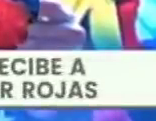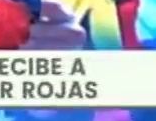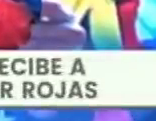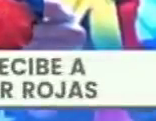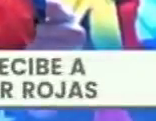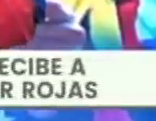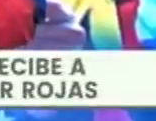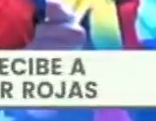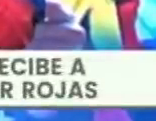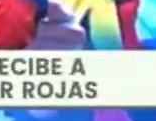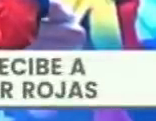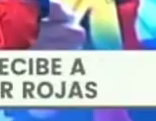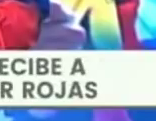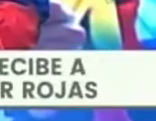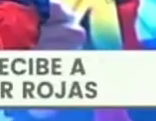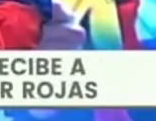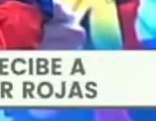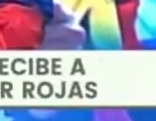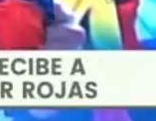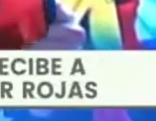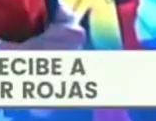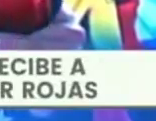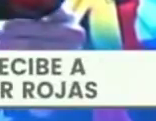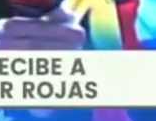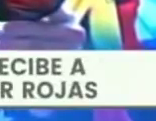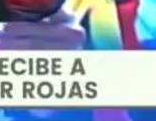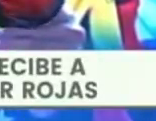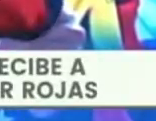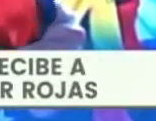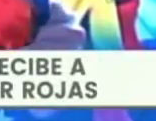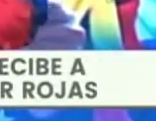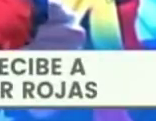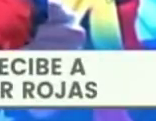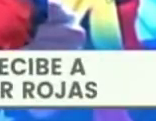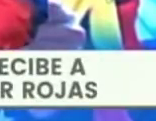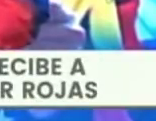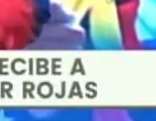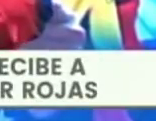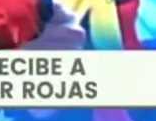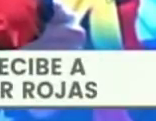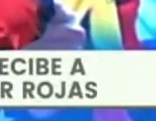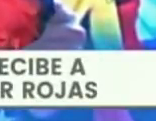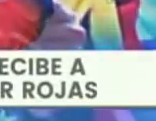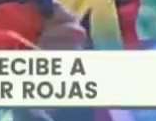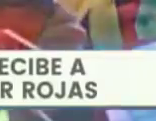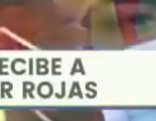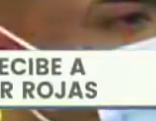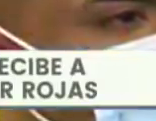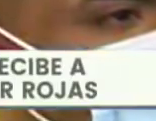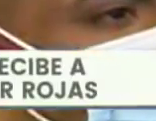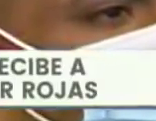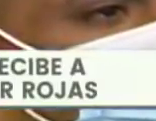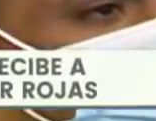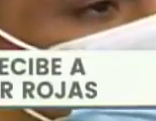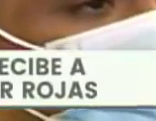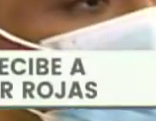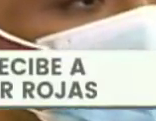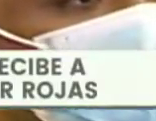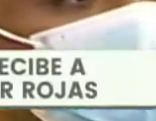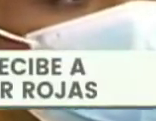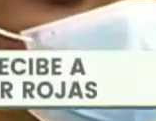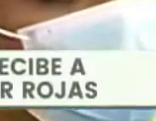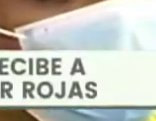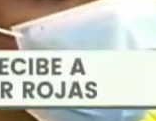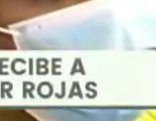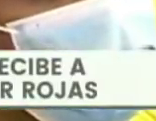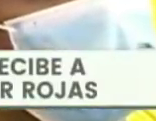Esta ha sido la mejor participación olímpica y paralímpica de la historia de Venezuela. Hoy pudiéramos decir estamos en el mejor momento